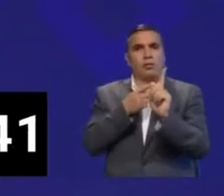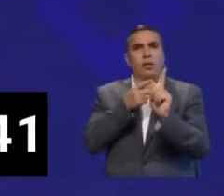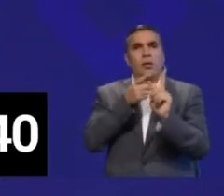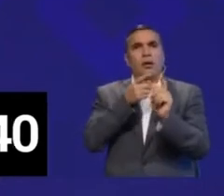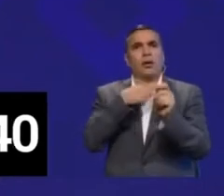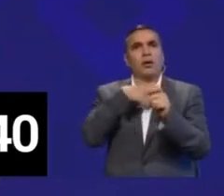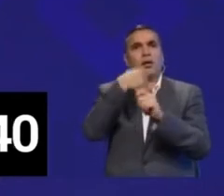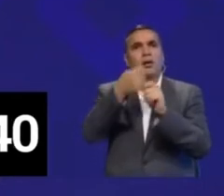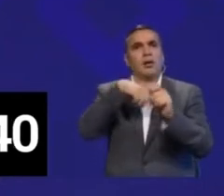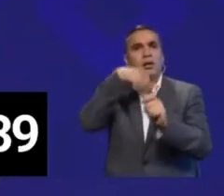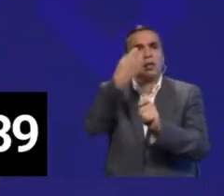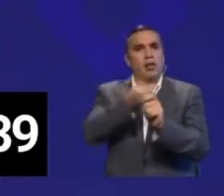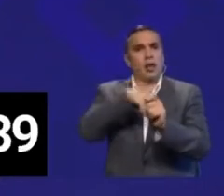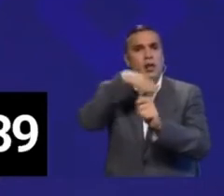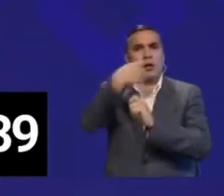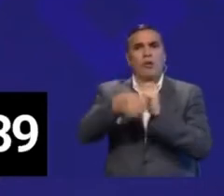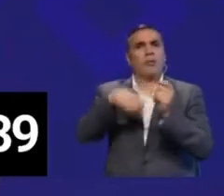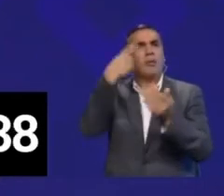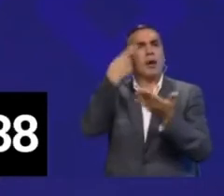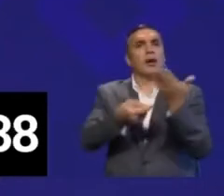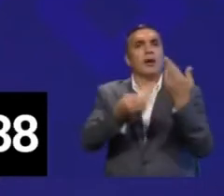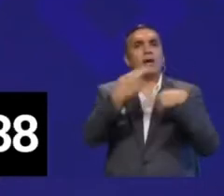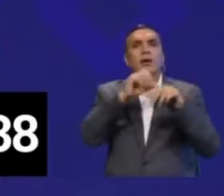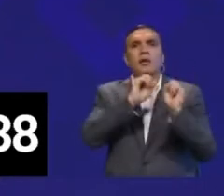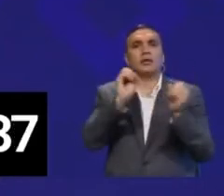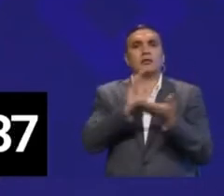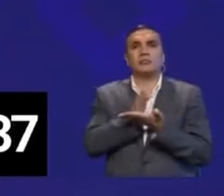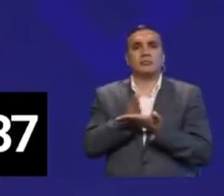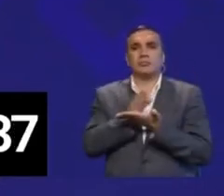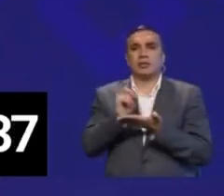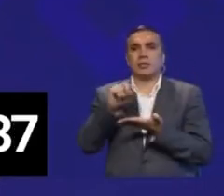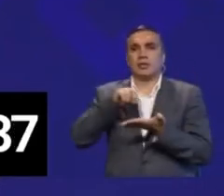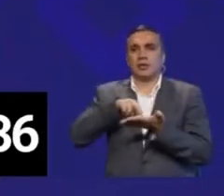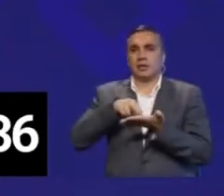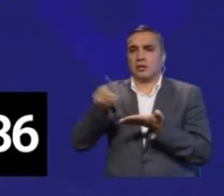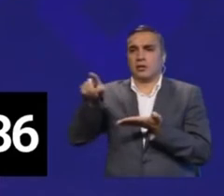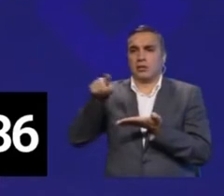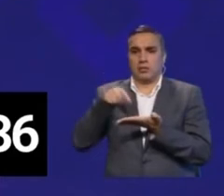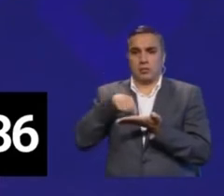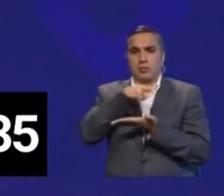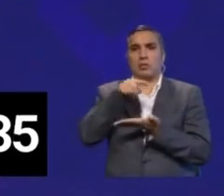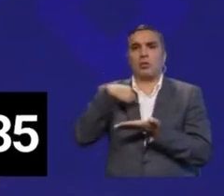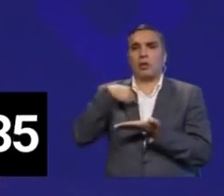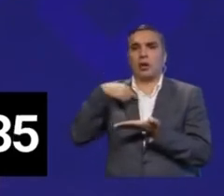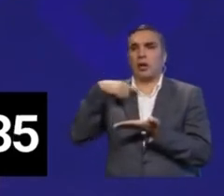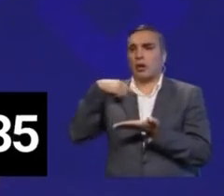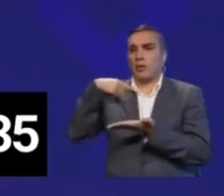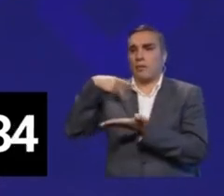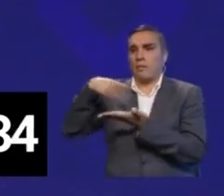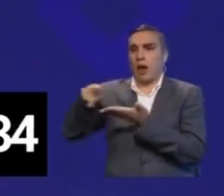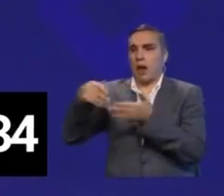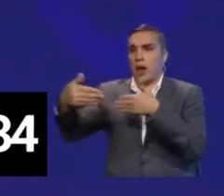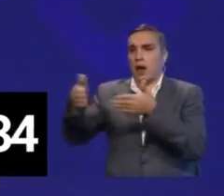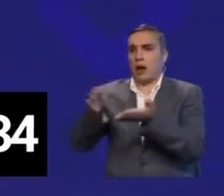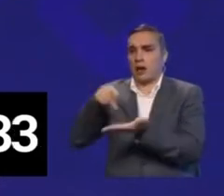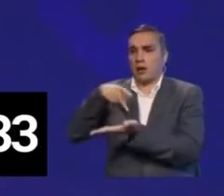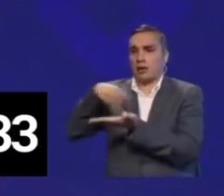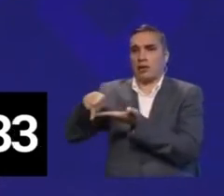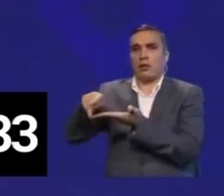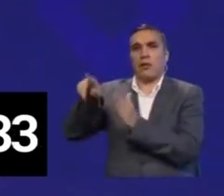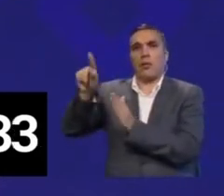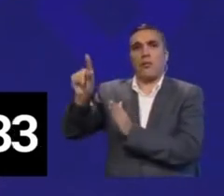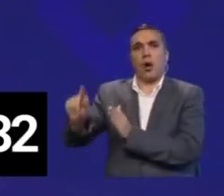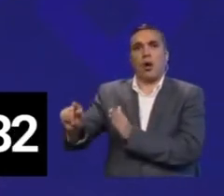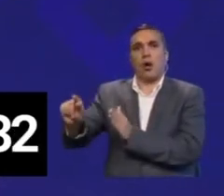que esta comercialización sea sin intermediarios. Ella paga un precio por la caja realmente muy